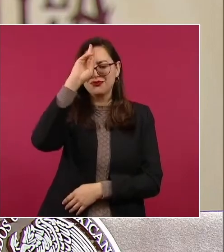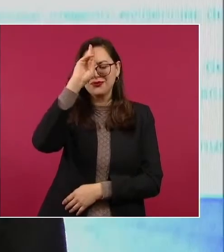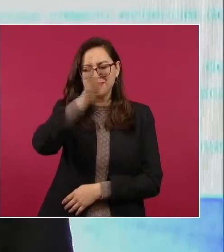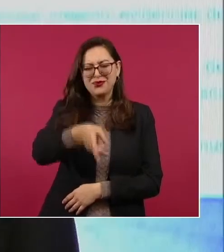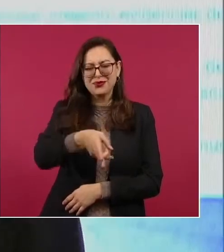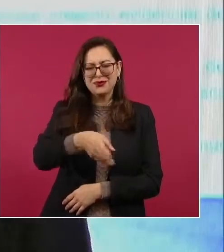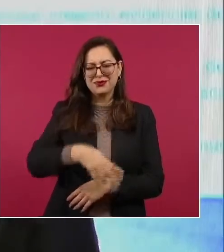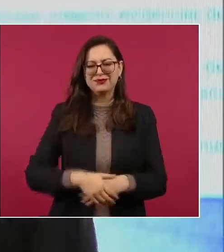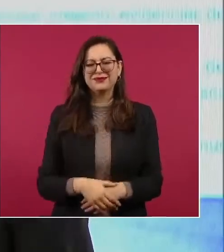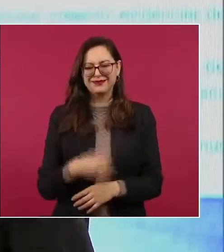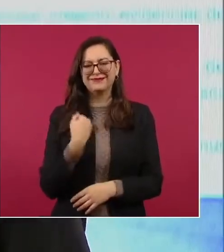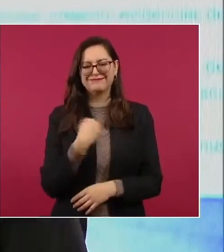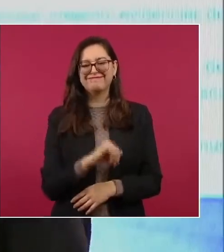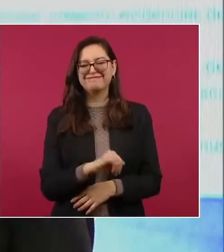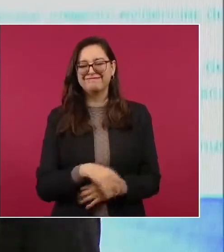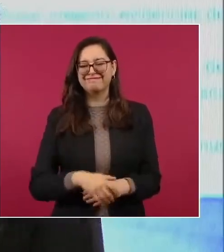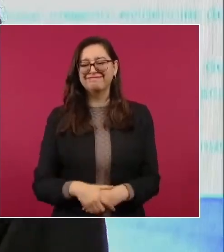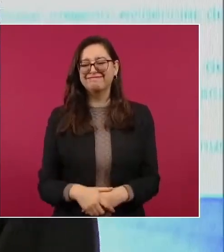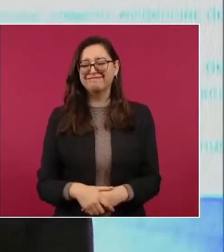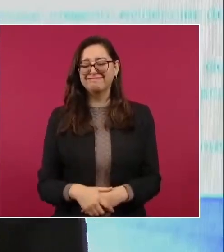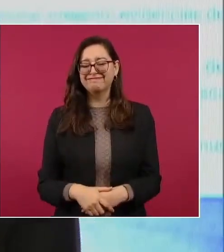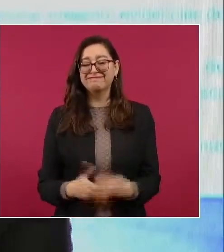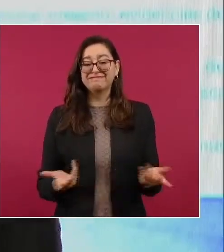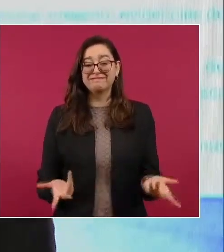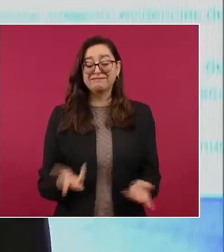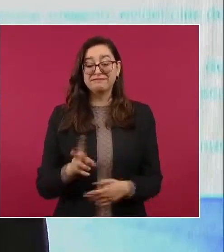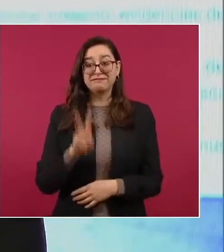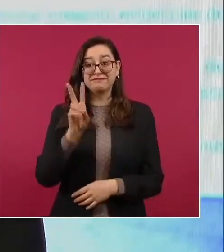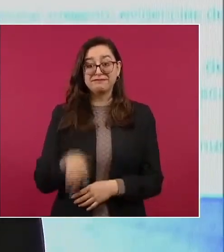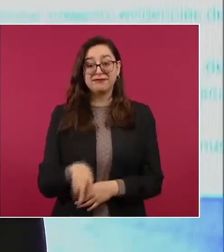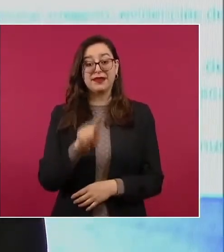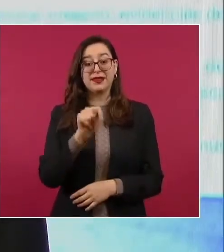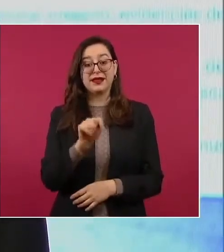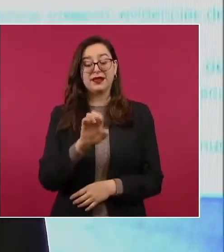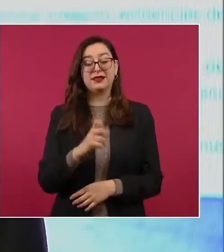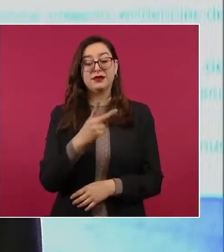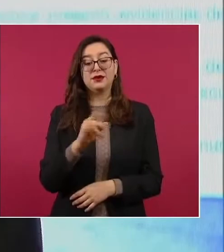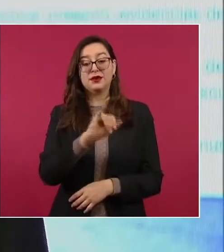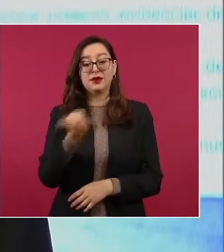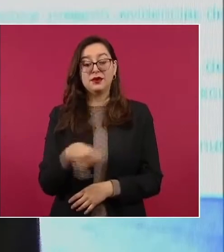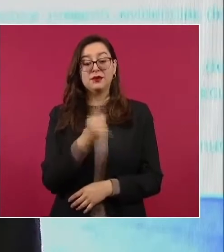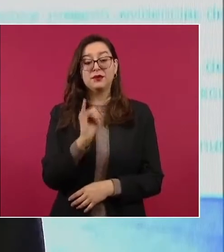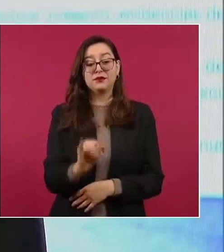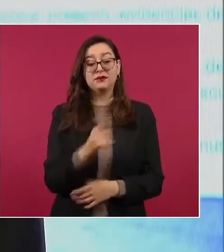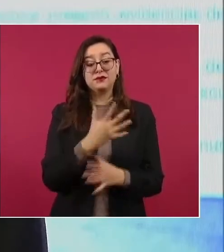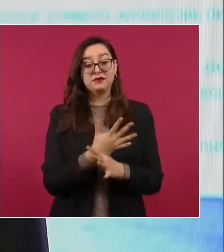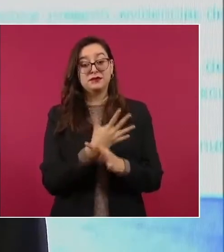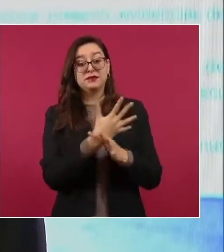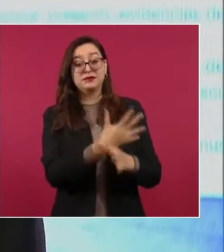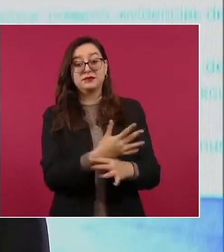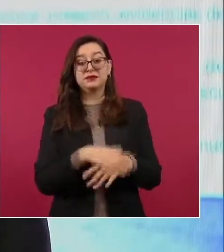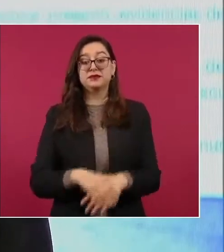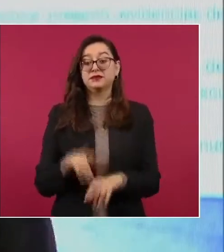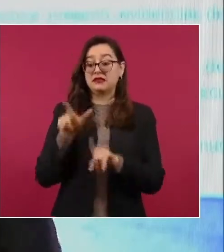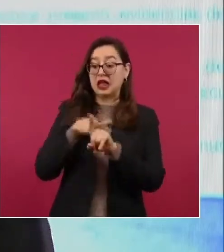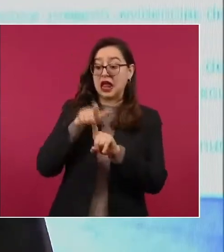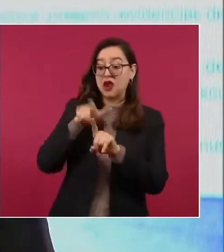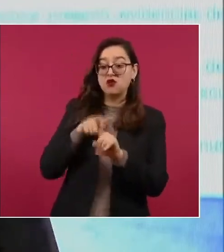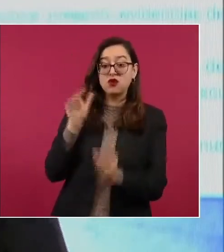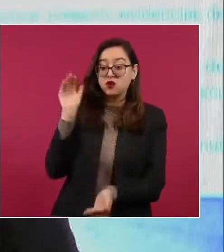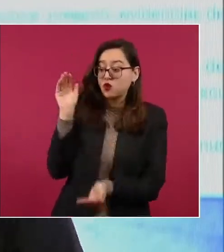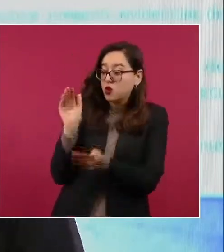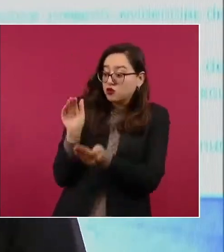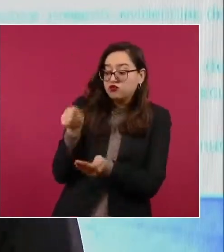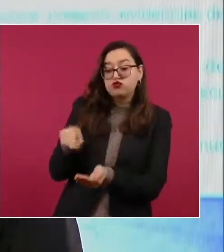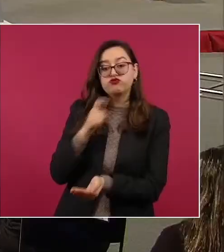¿Absurdo? Sí. El Tribunal Electoral del Poder Judicial de la Federación resolvió que el uso de la imagen caricaturizada del